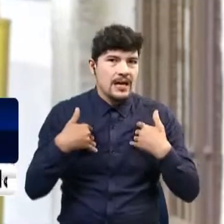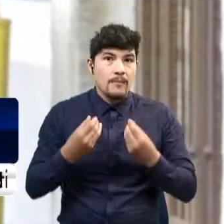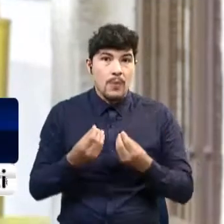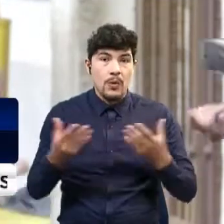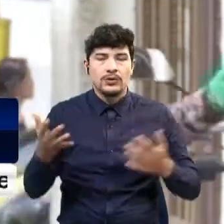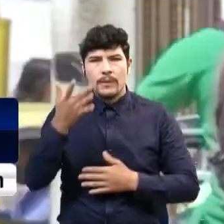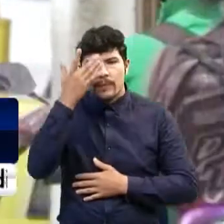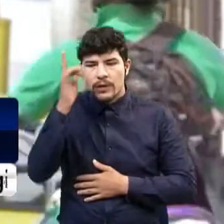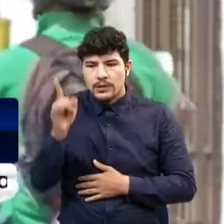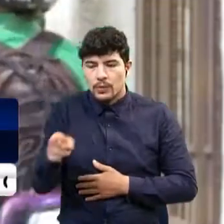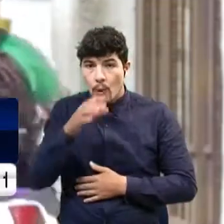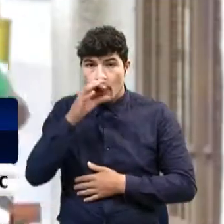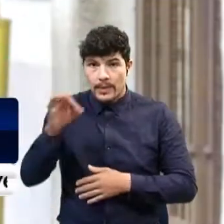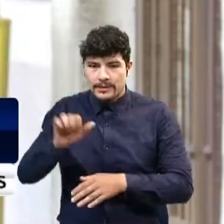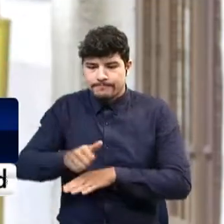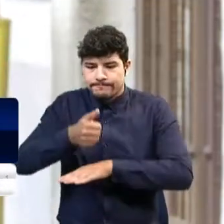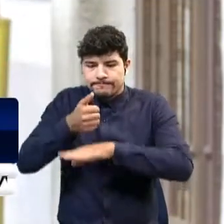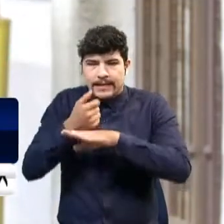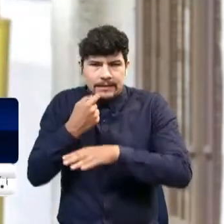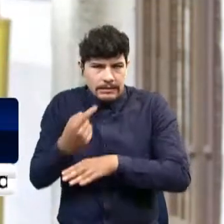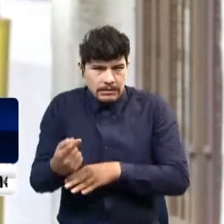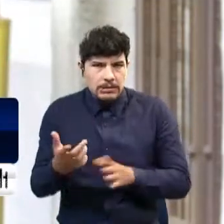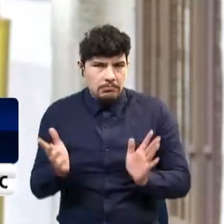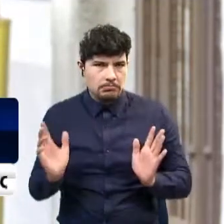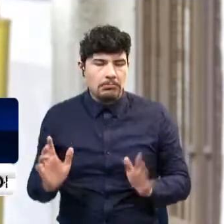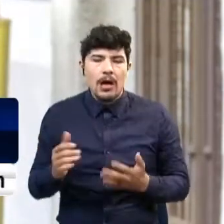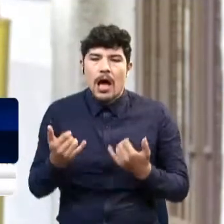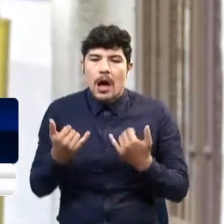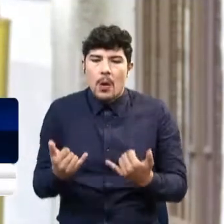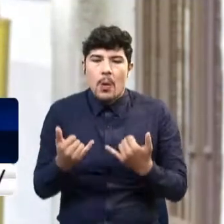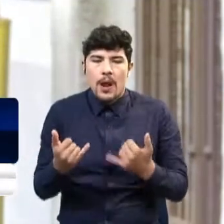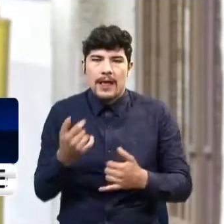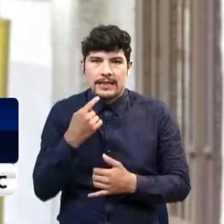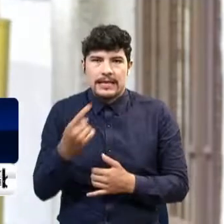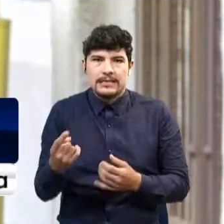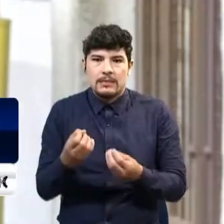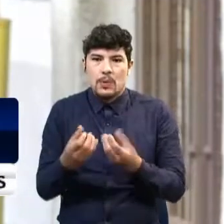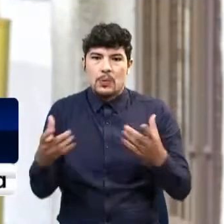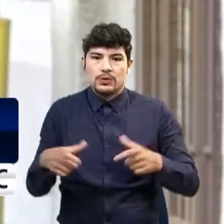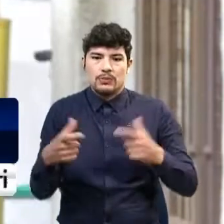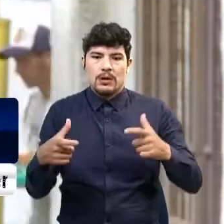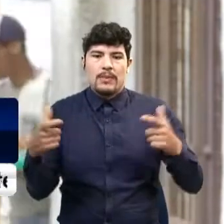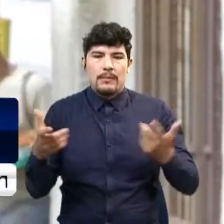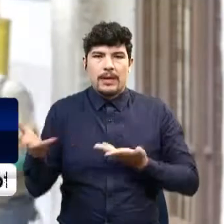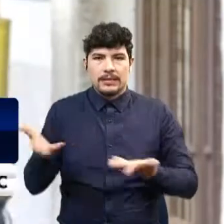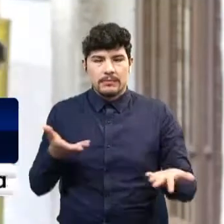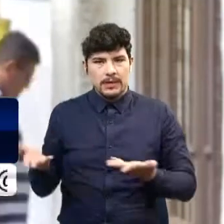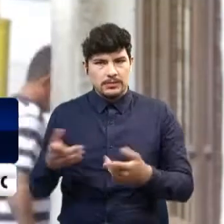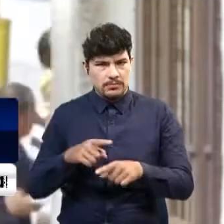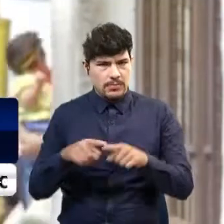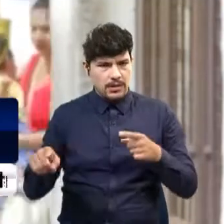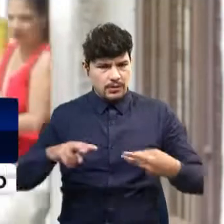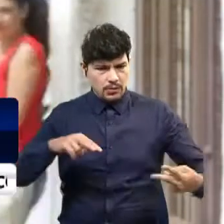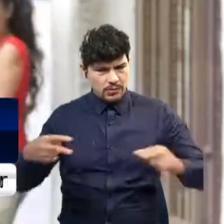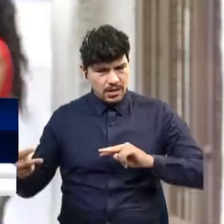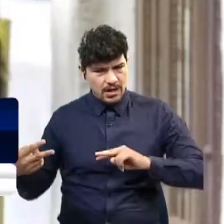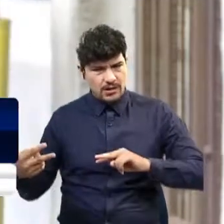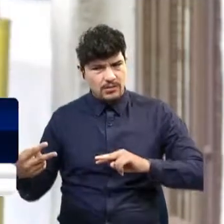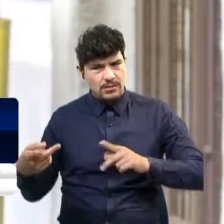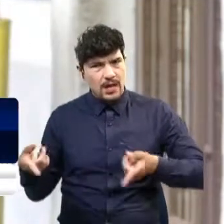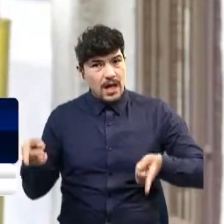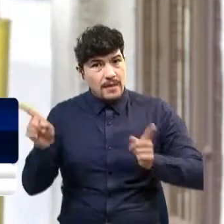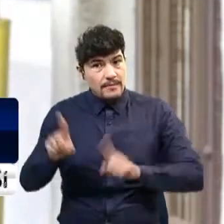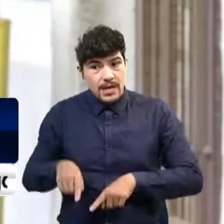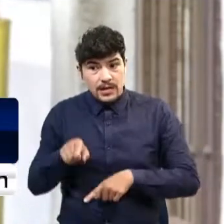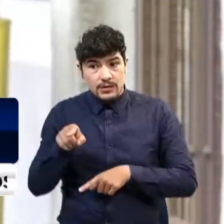el gerente de la institución ha dicho que ha aumentado los servicios y que por el contrario también ha tenido